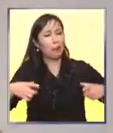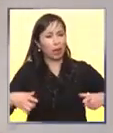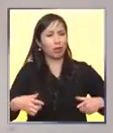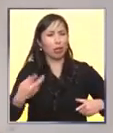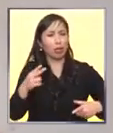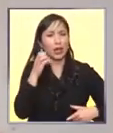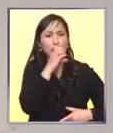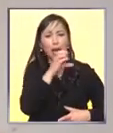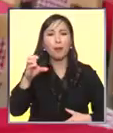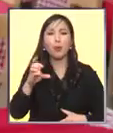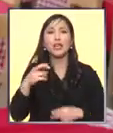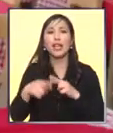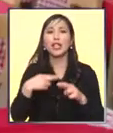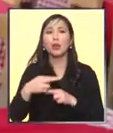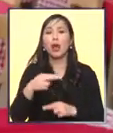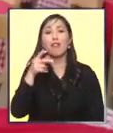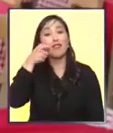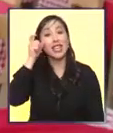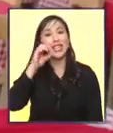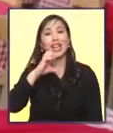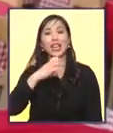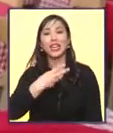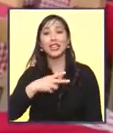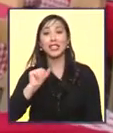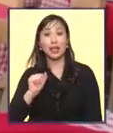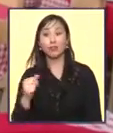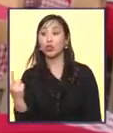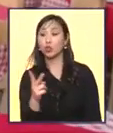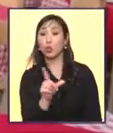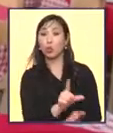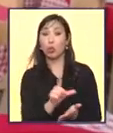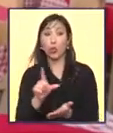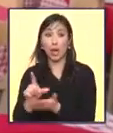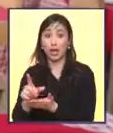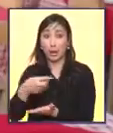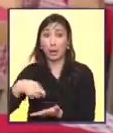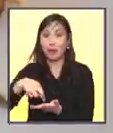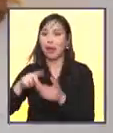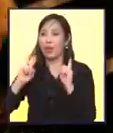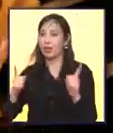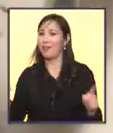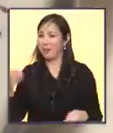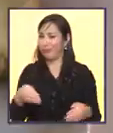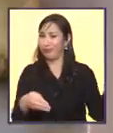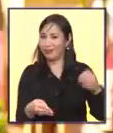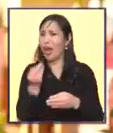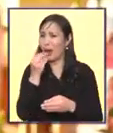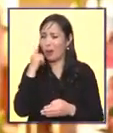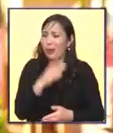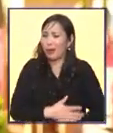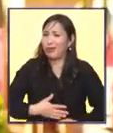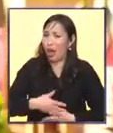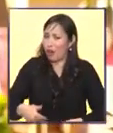de La Vaquita Chá en Pirque. Dos lugares a los que definitivamente hay que ir a comer con ganas.